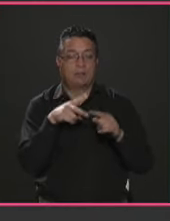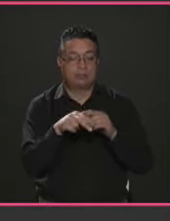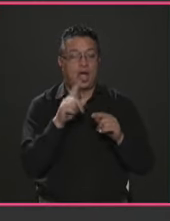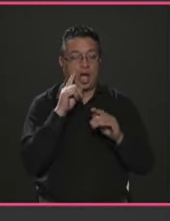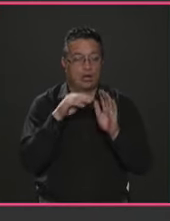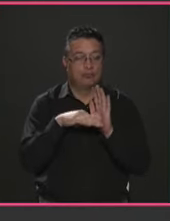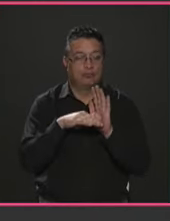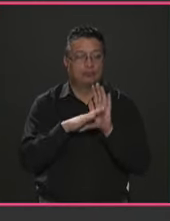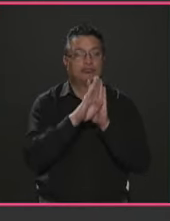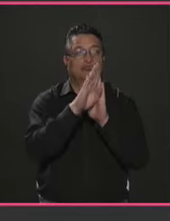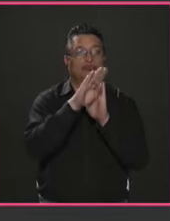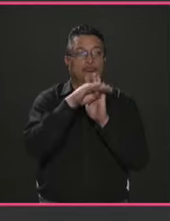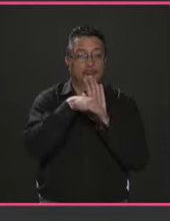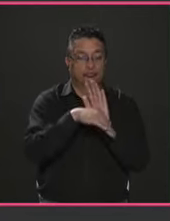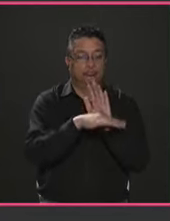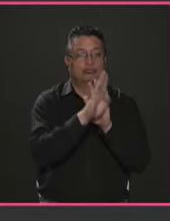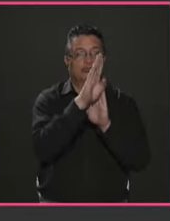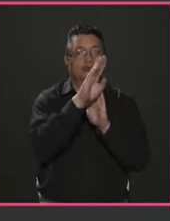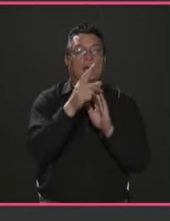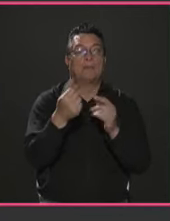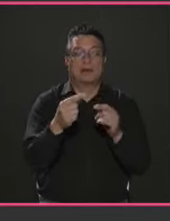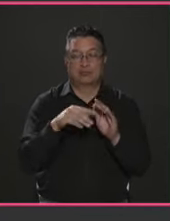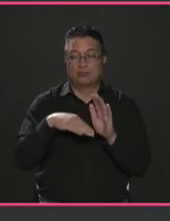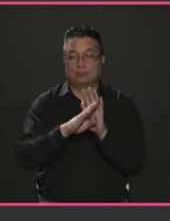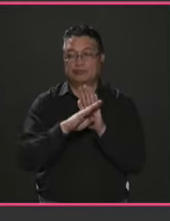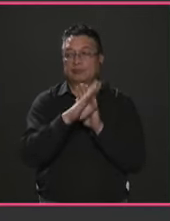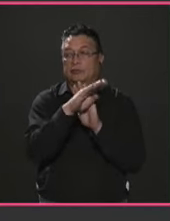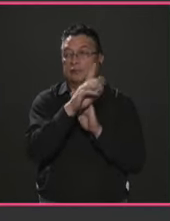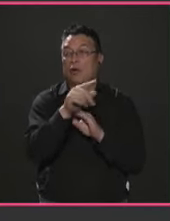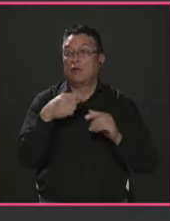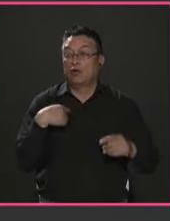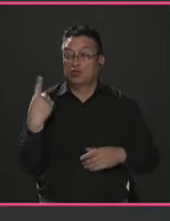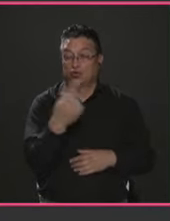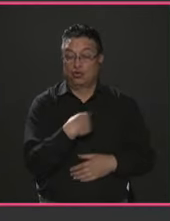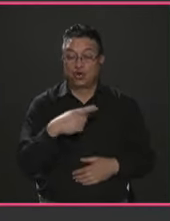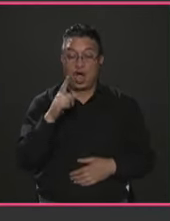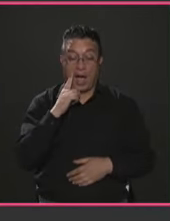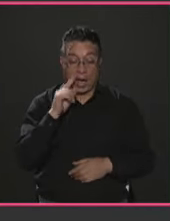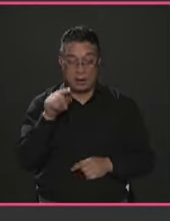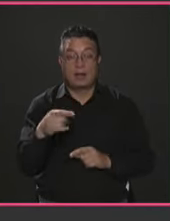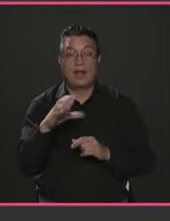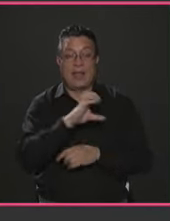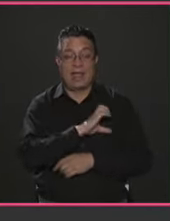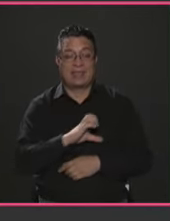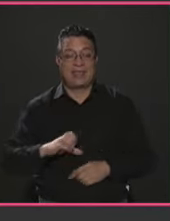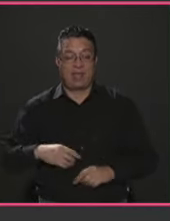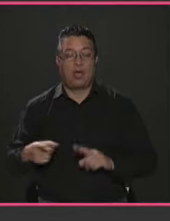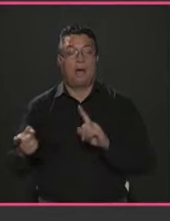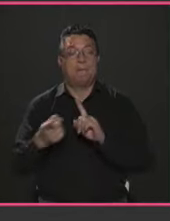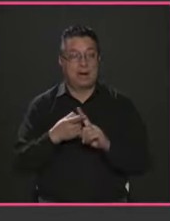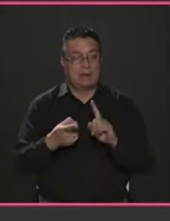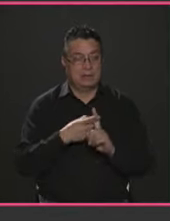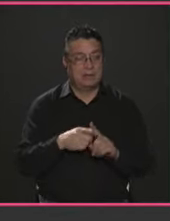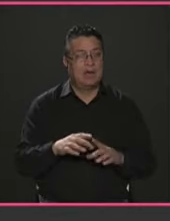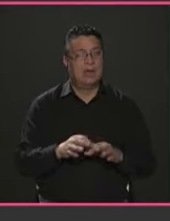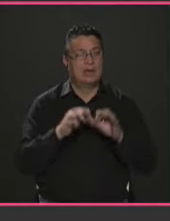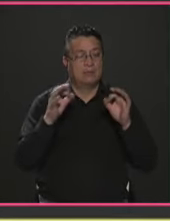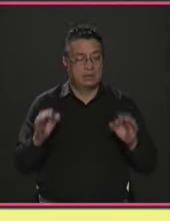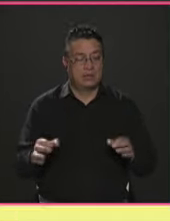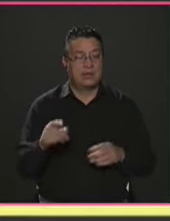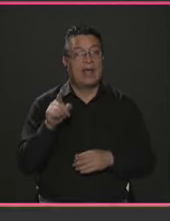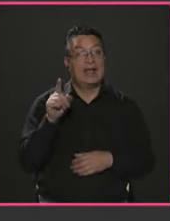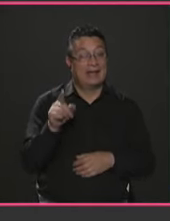saltos del precio y como tenemos esquemas No es cierto en que el estado participa significativamente eso